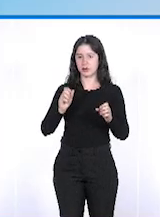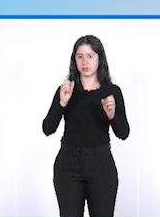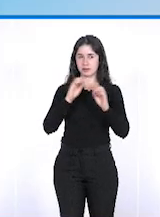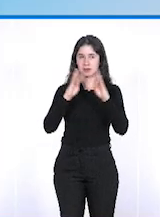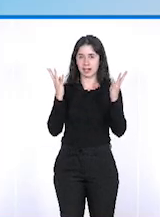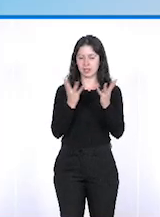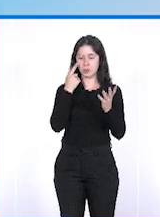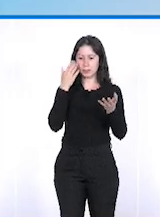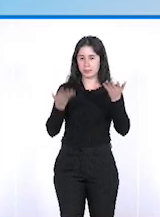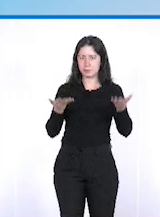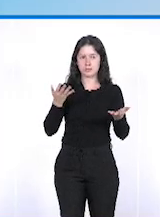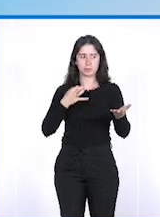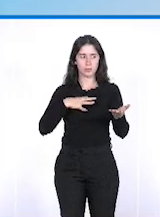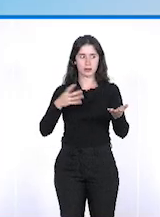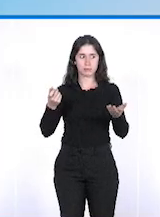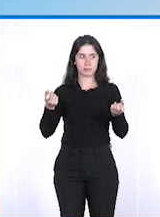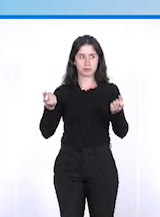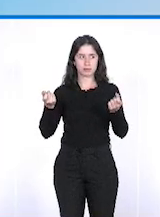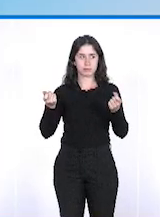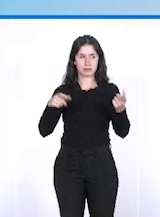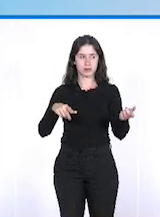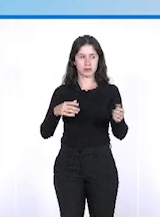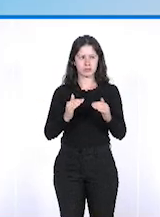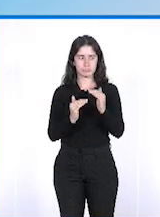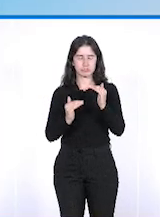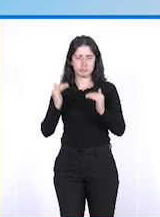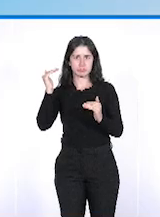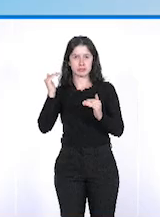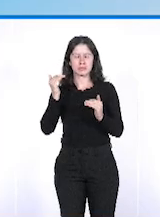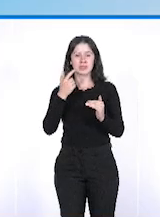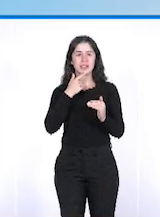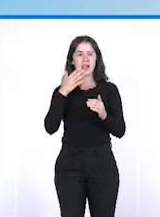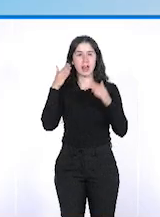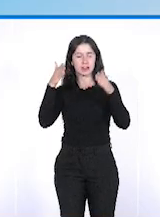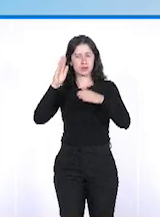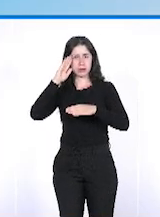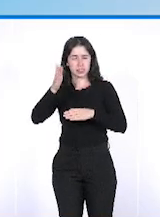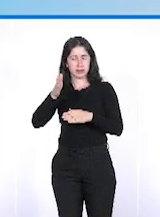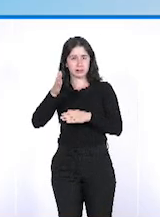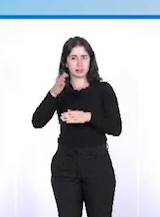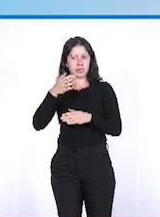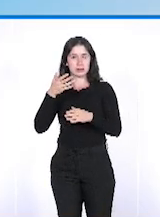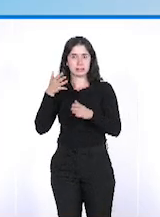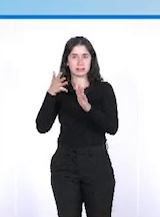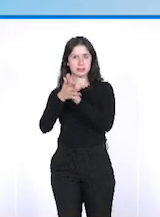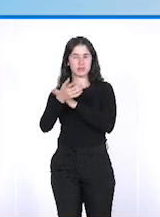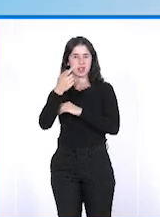barata entonces una de las cuestiones es que el ratio de atención directa coste medio de residencia sería un